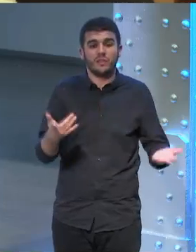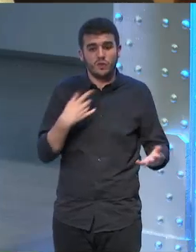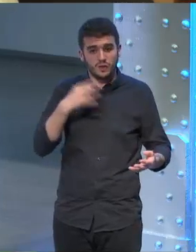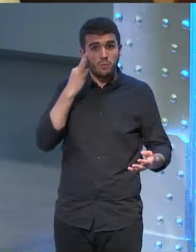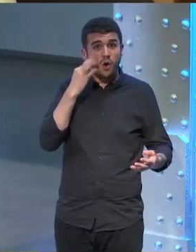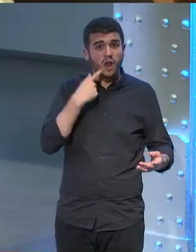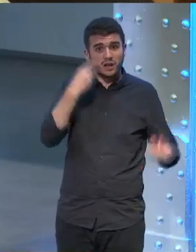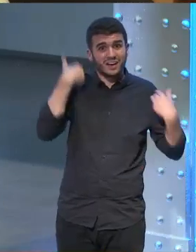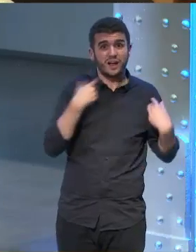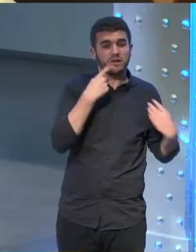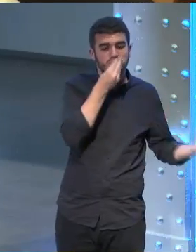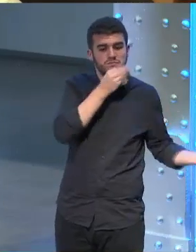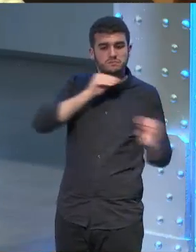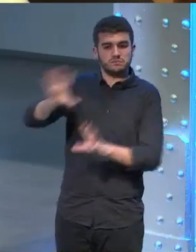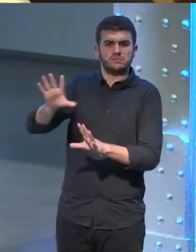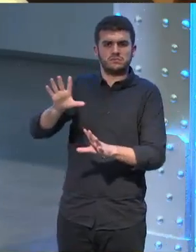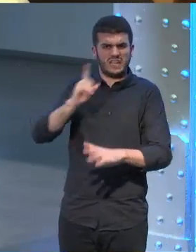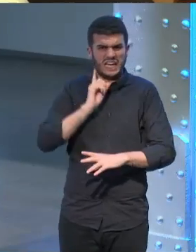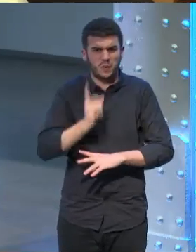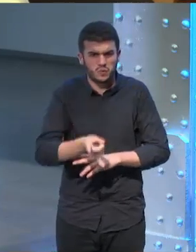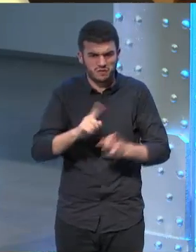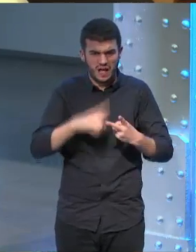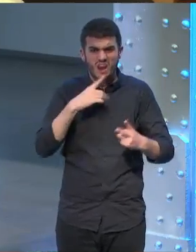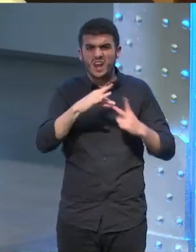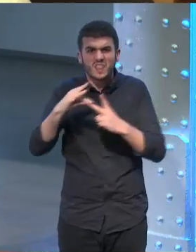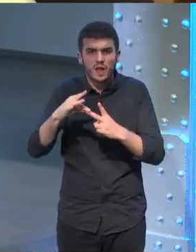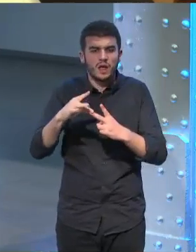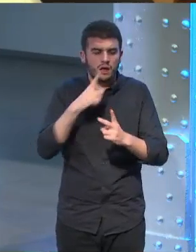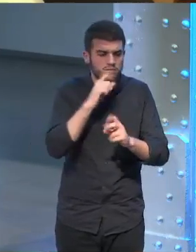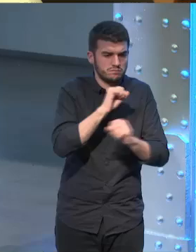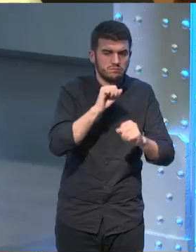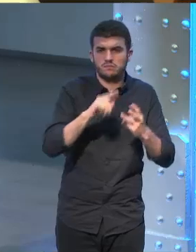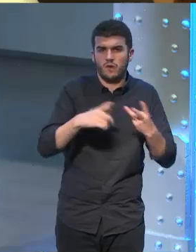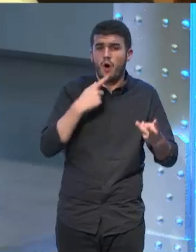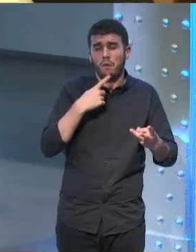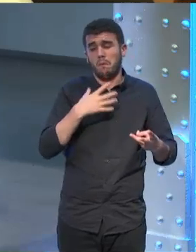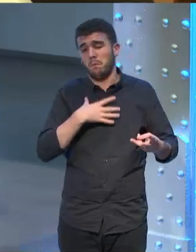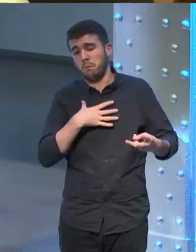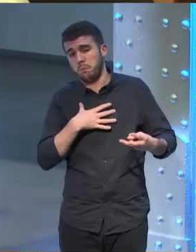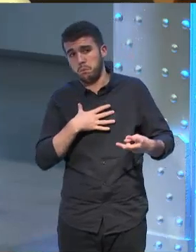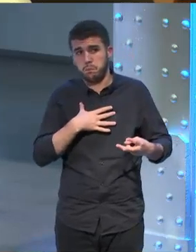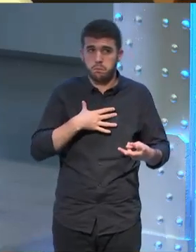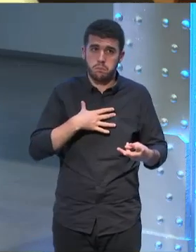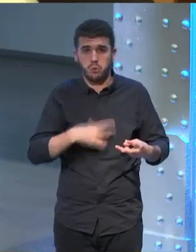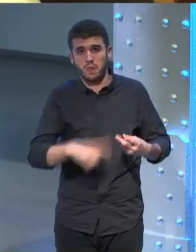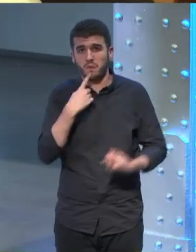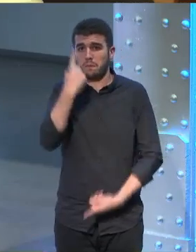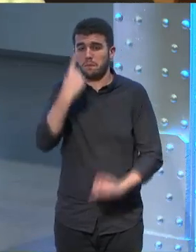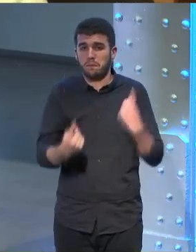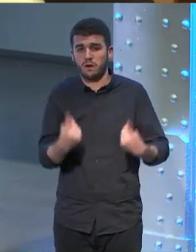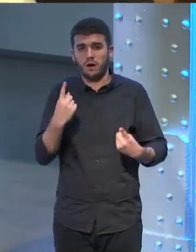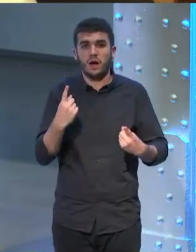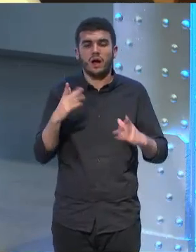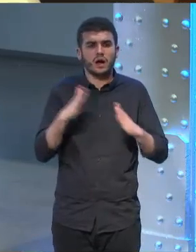mujer. ¿Cómo van a ser ejecutivas? ¿Cómo van a ser líderes? Con muchas excepciones ya, cada vez más, en